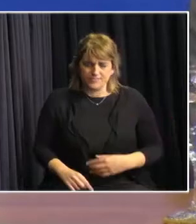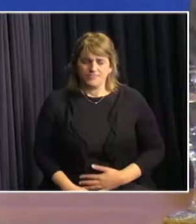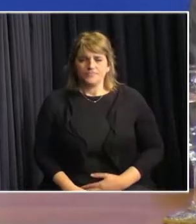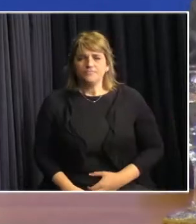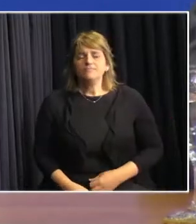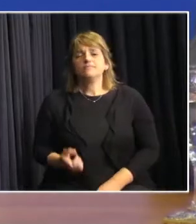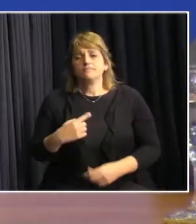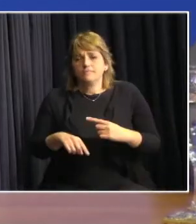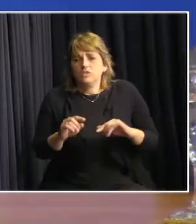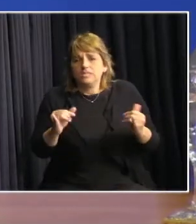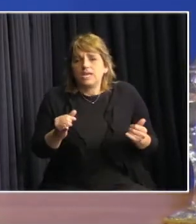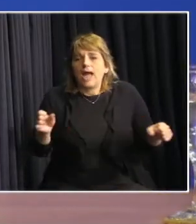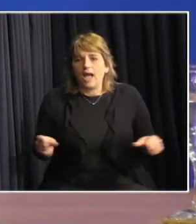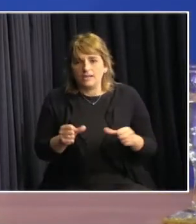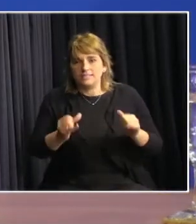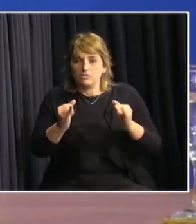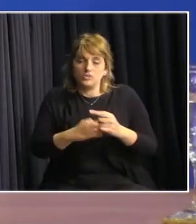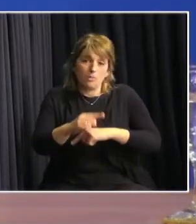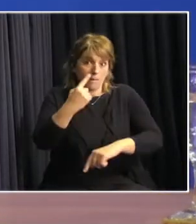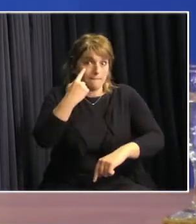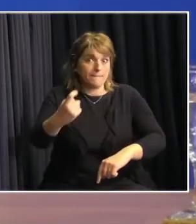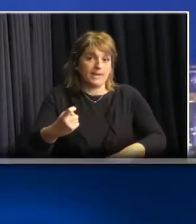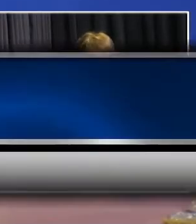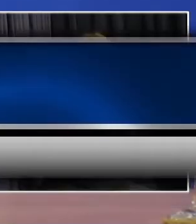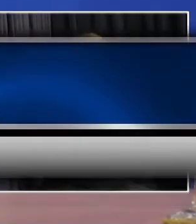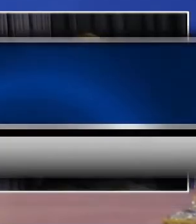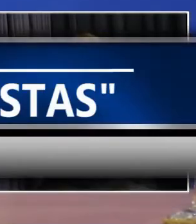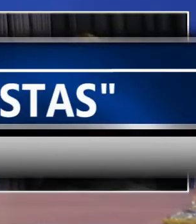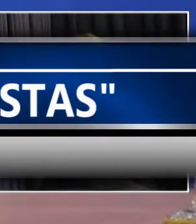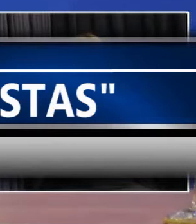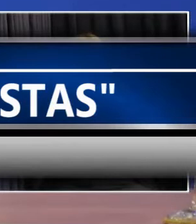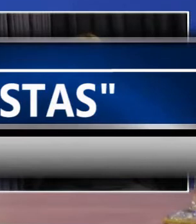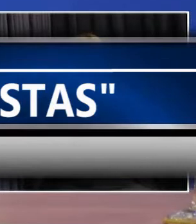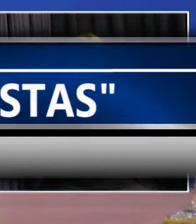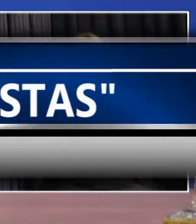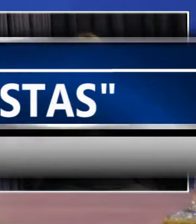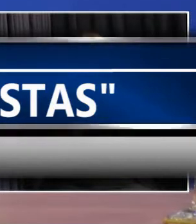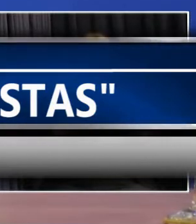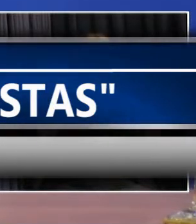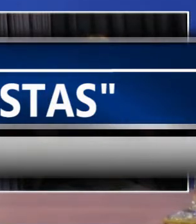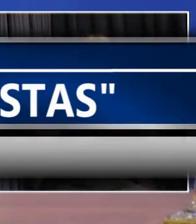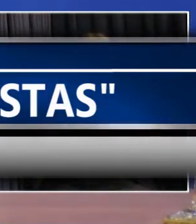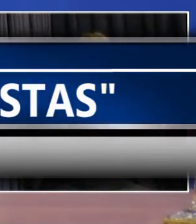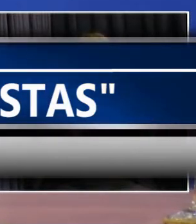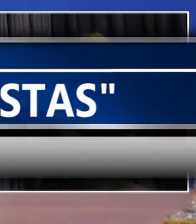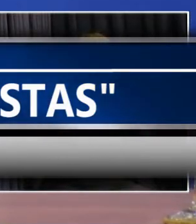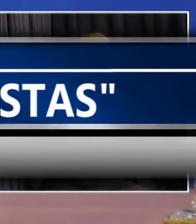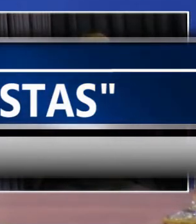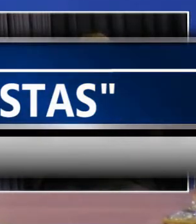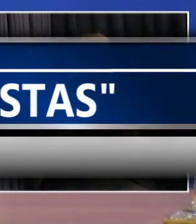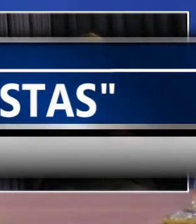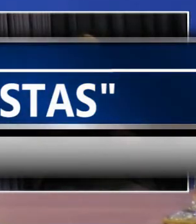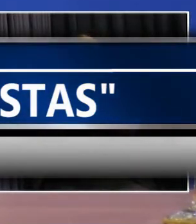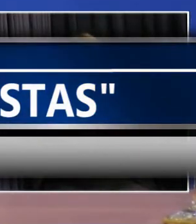básicamente esto se está tratando de prevenir de reaccionar y de y de controlar y por qué digo esto